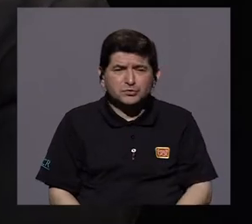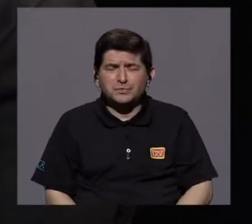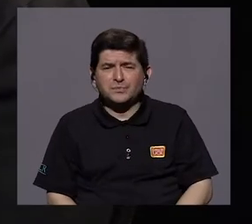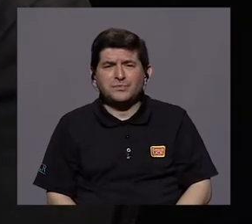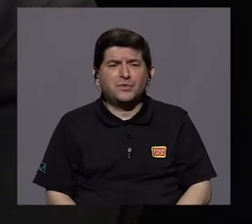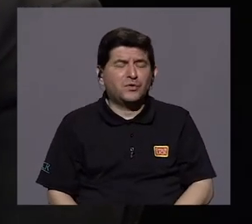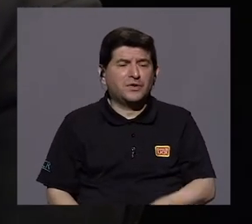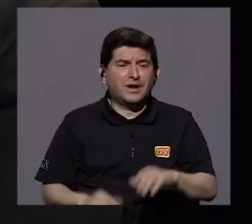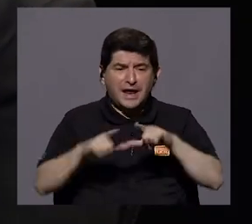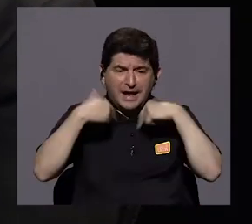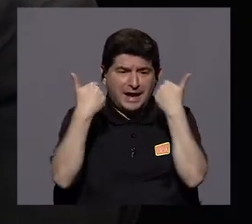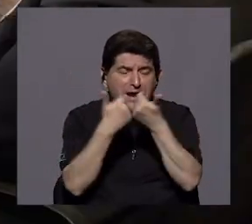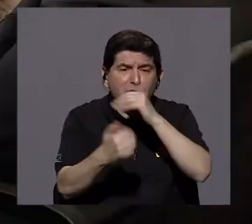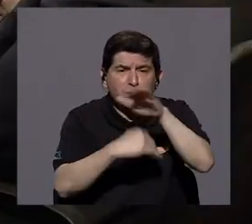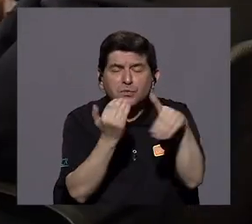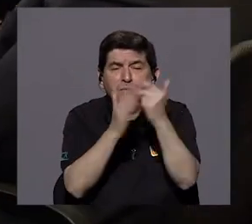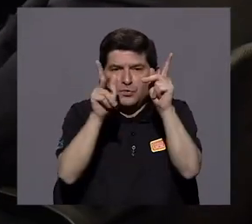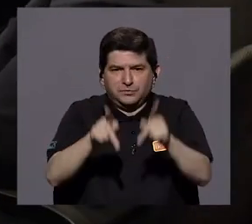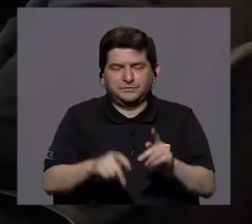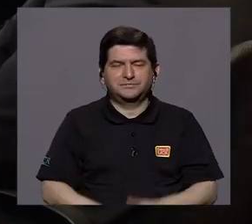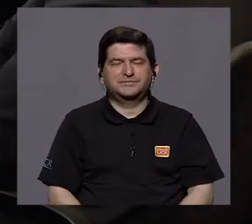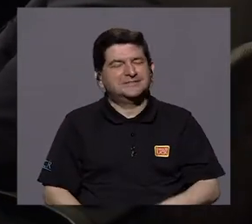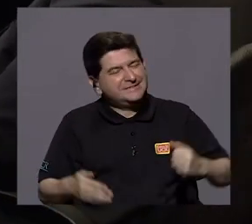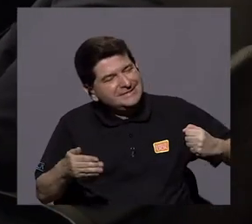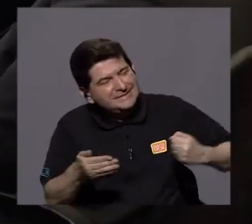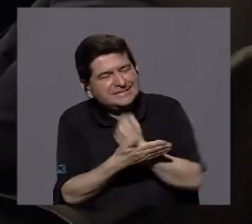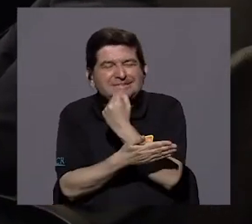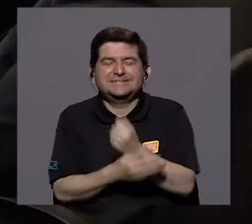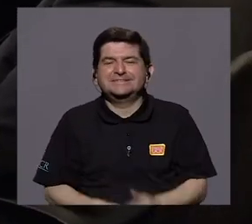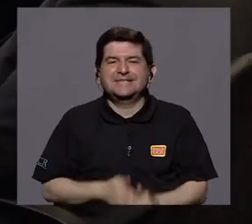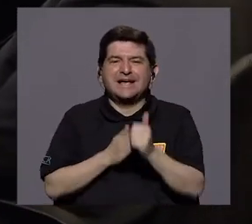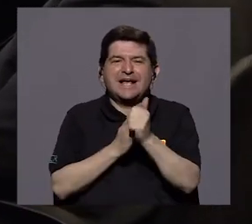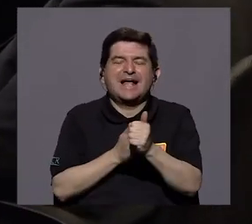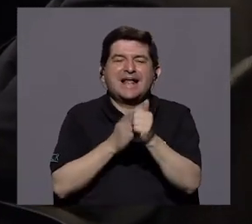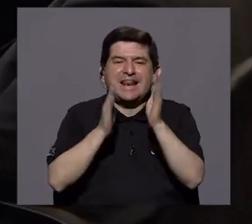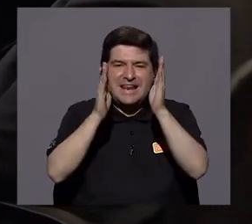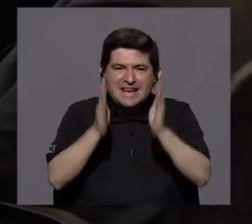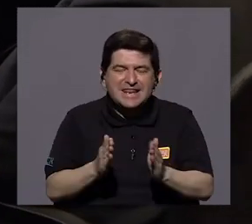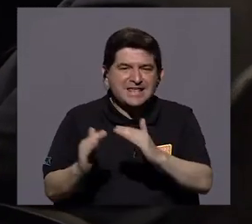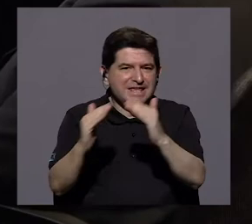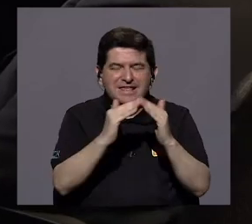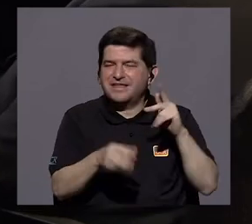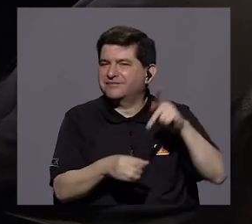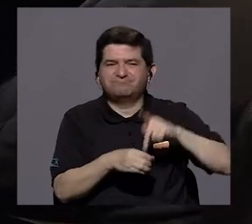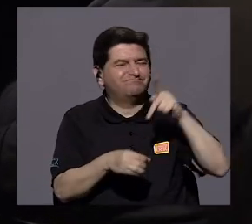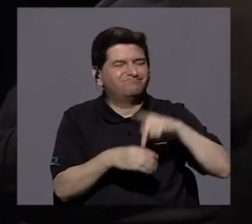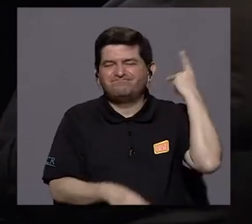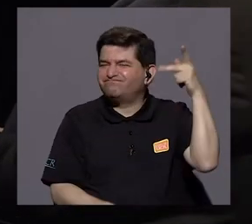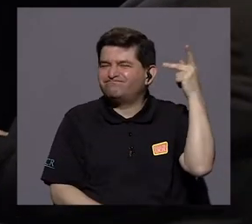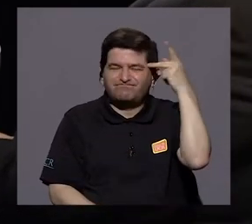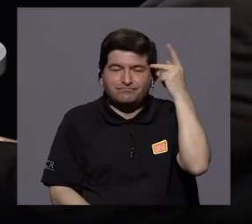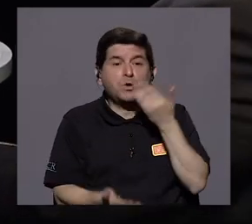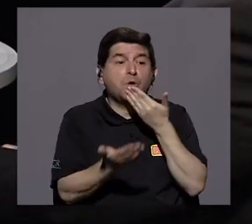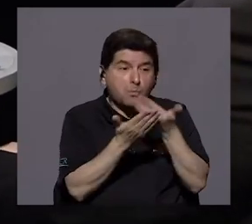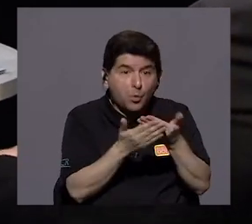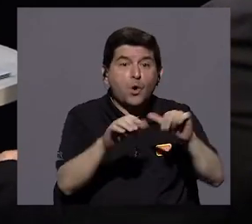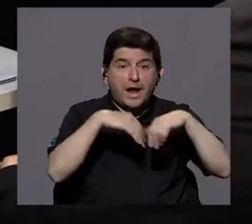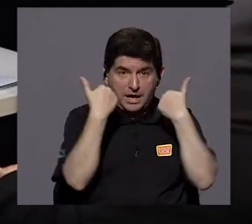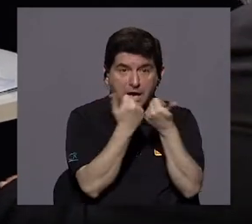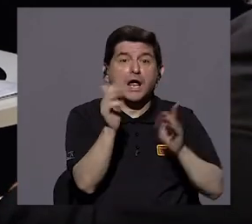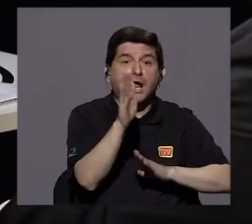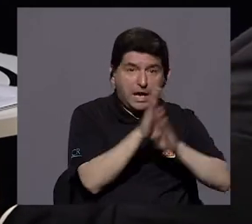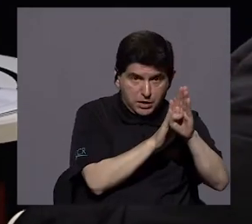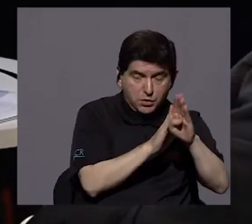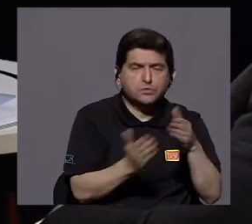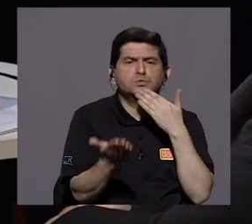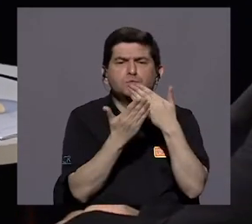la colectividad como tal. Qué lástima, don Román, que tanto líder comunitario no se mete en política, sino que son muy buenos en la Asociación